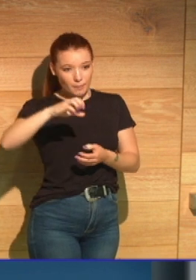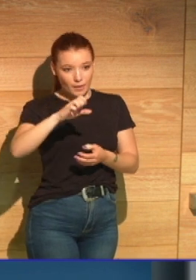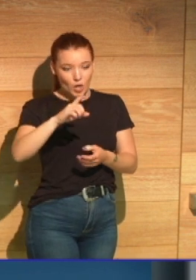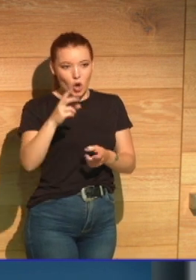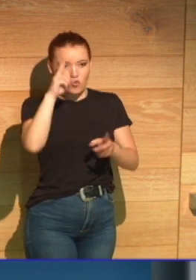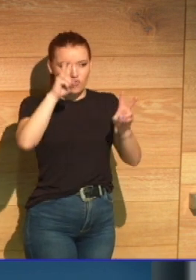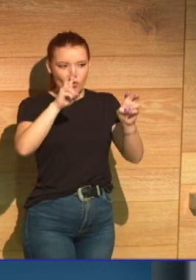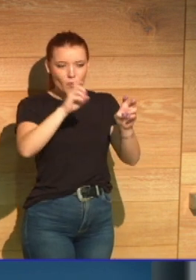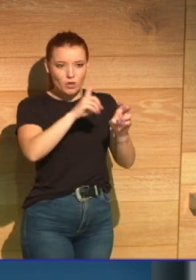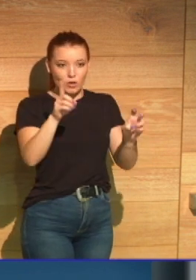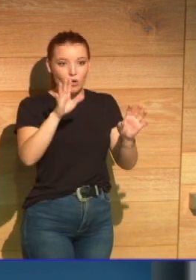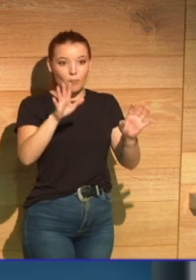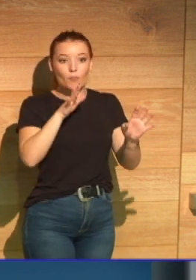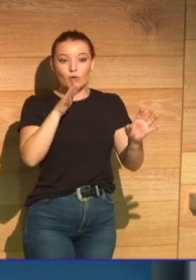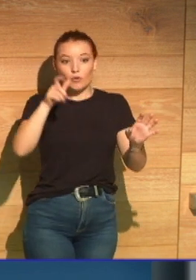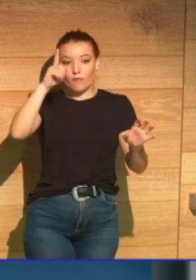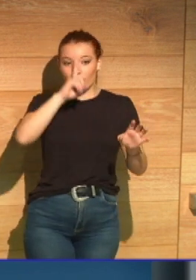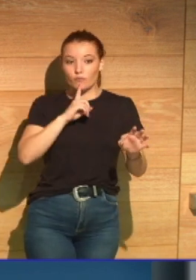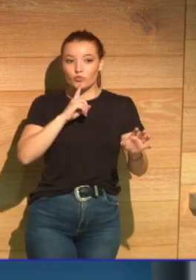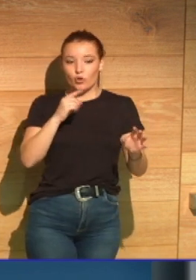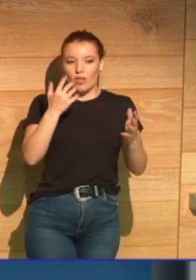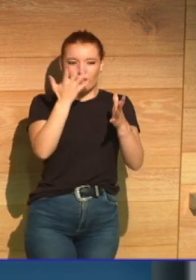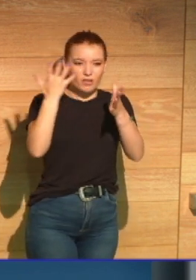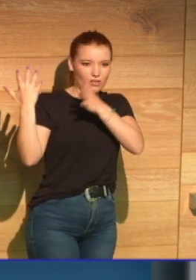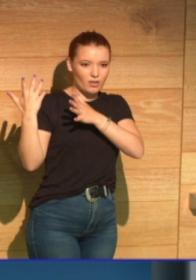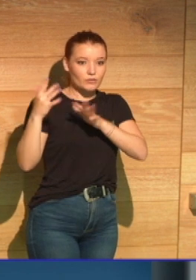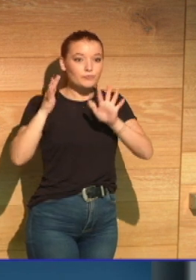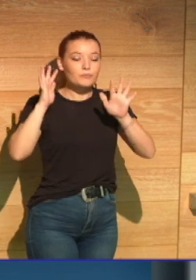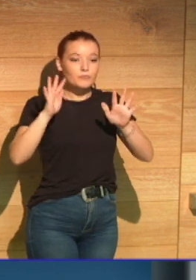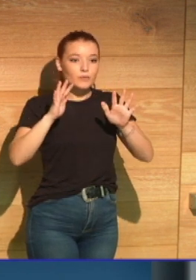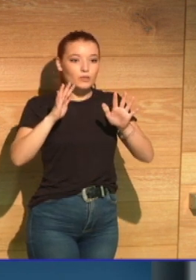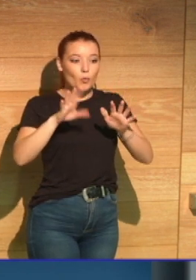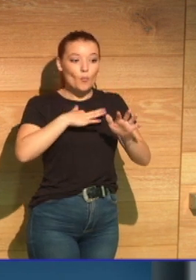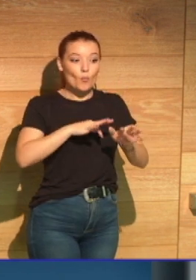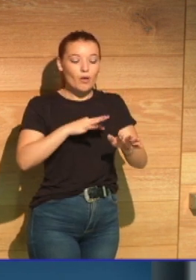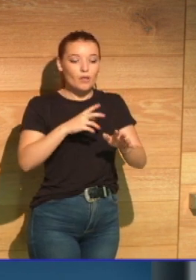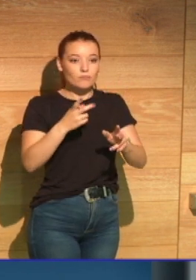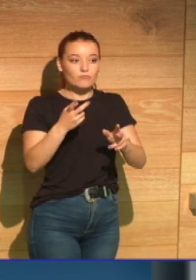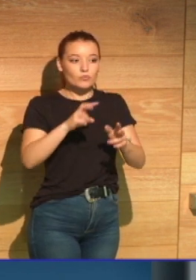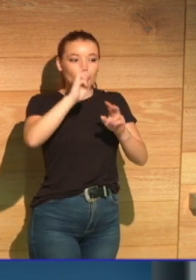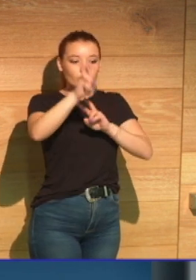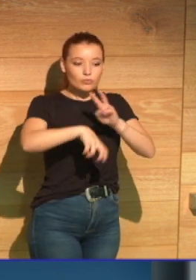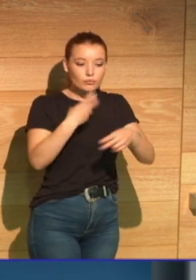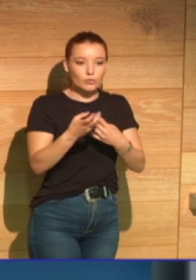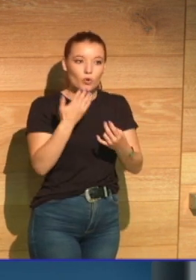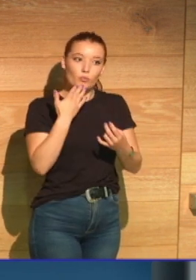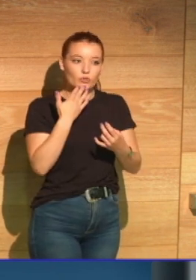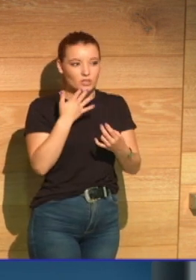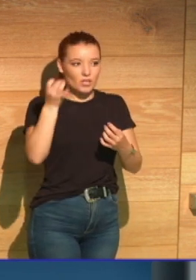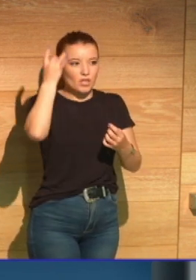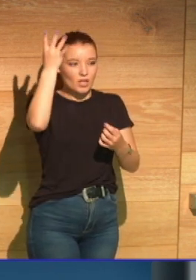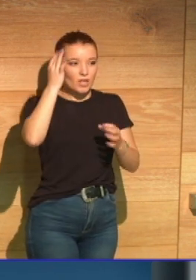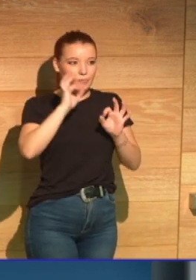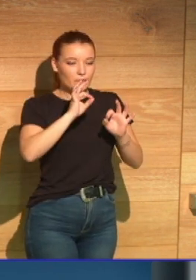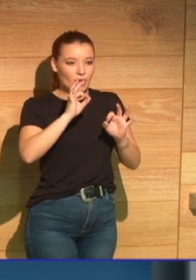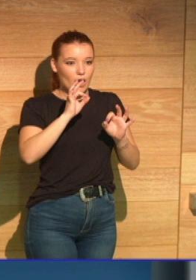década, también encontramos que puede resurgir siempre la idea de la nostalgia y de lo